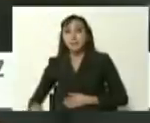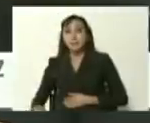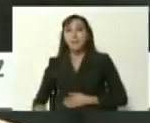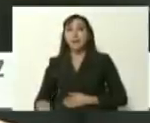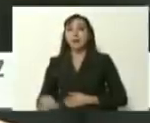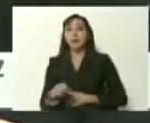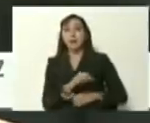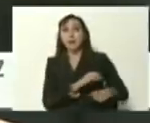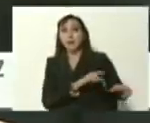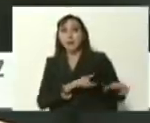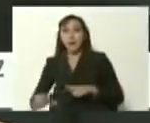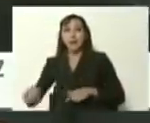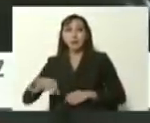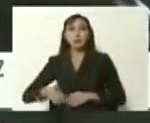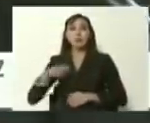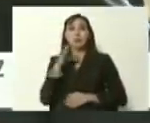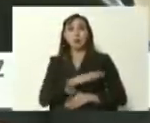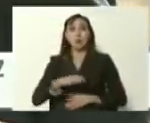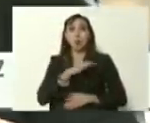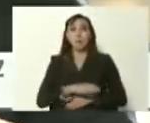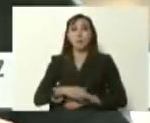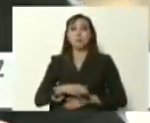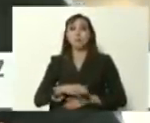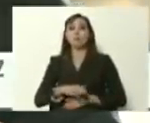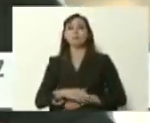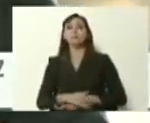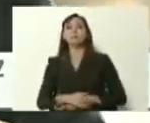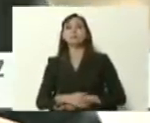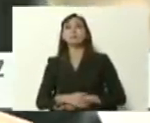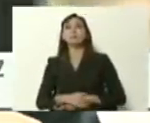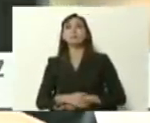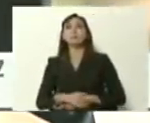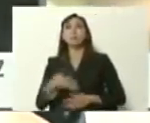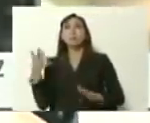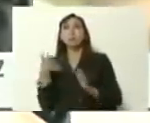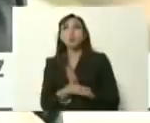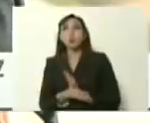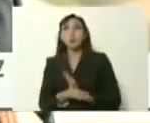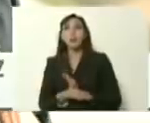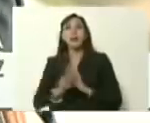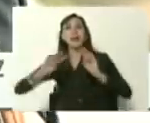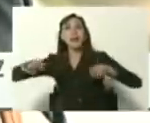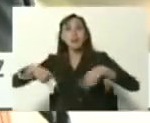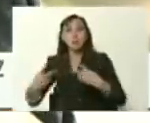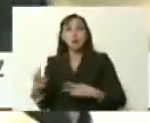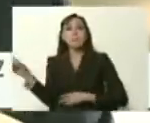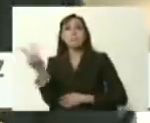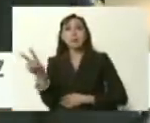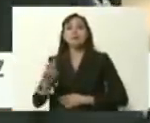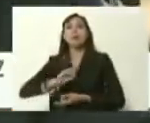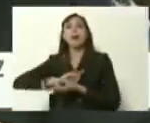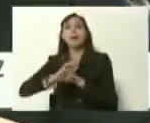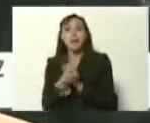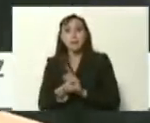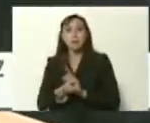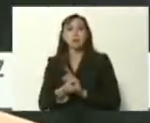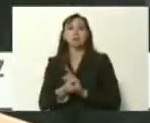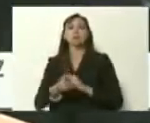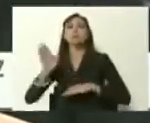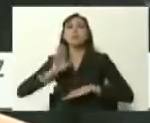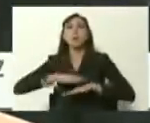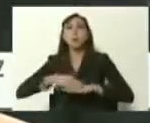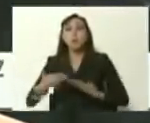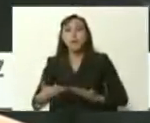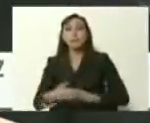acto, presidente de la Asamblea Nacional, Jorge Rodríguez, la atmósfera en Venezuela va a comenzar a cambiar. Porque